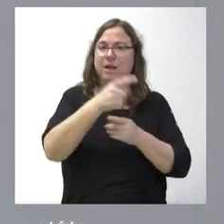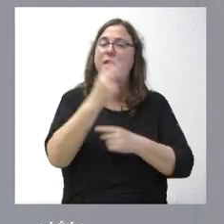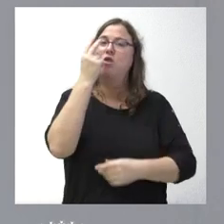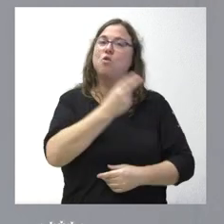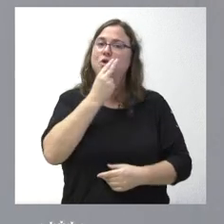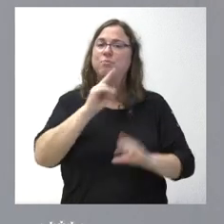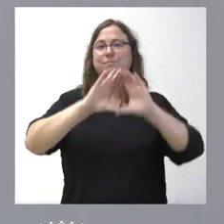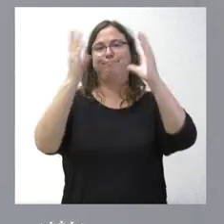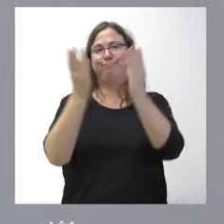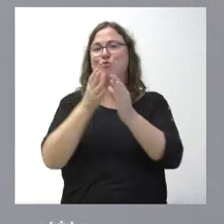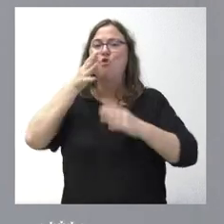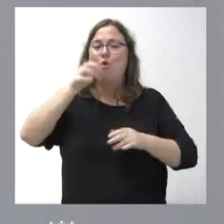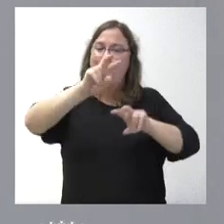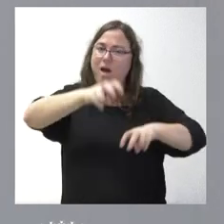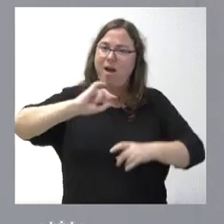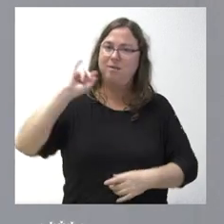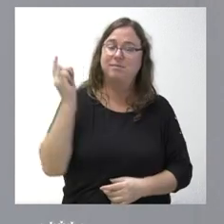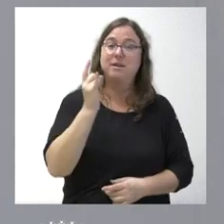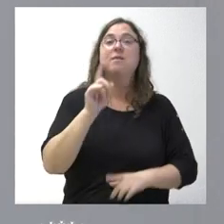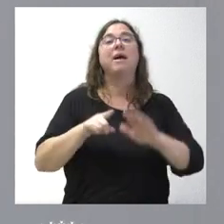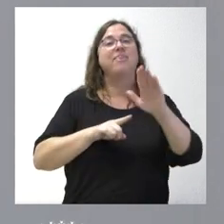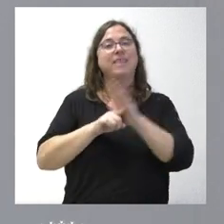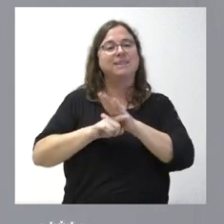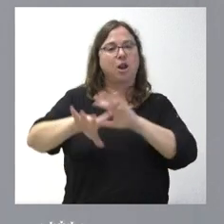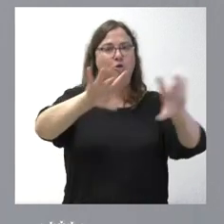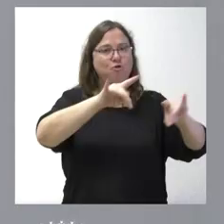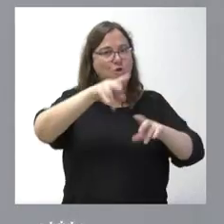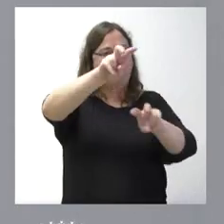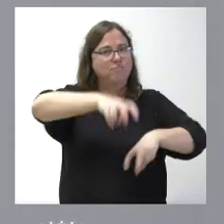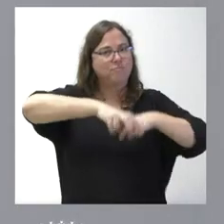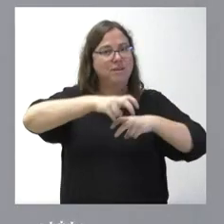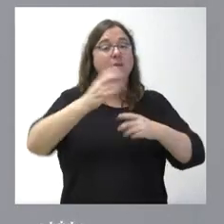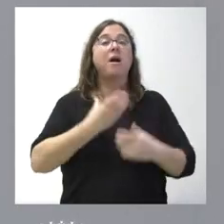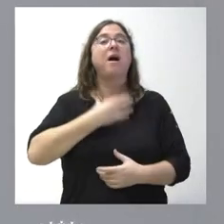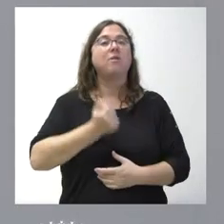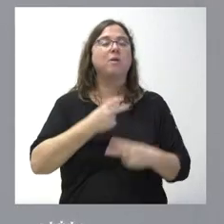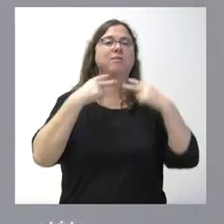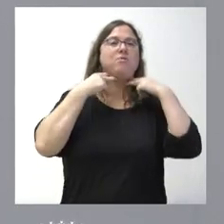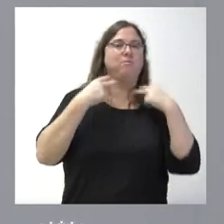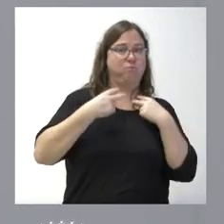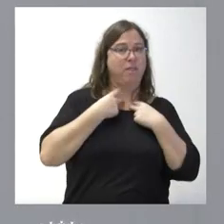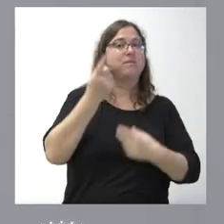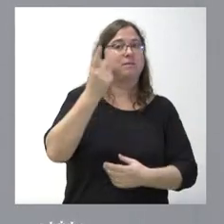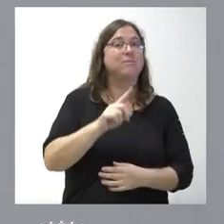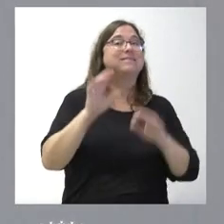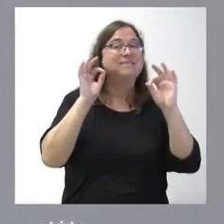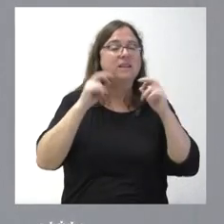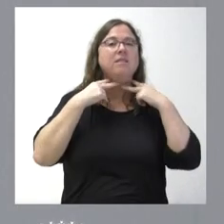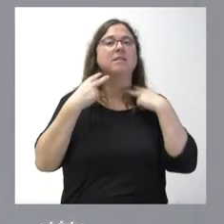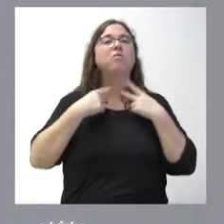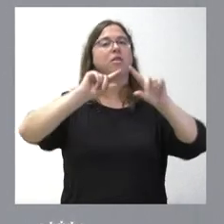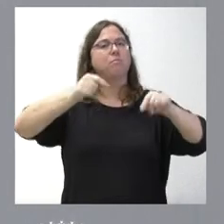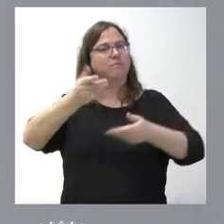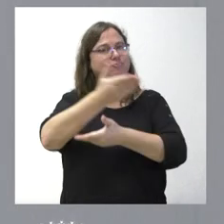con el mundo rural y con el desarrollo Agrario y también con las corporaciones locales Especialmente con las diputaciones provinciales